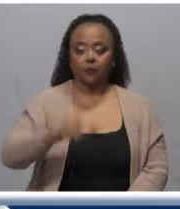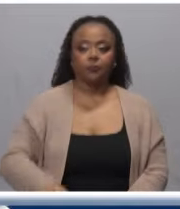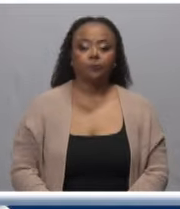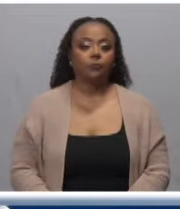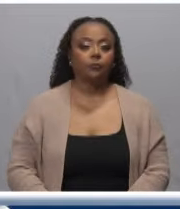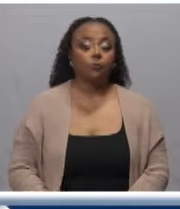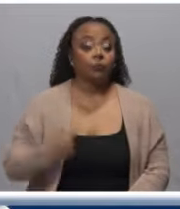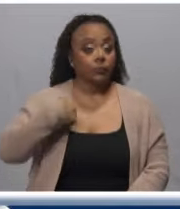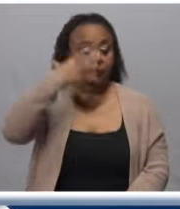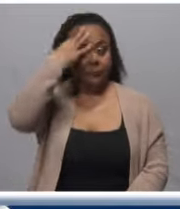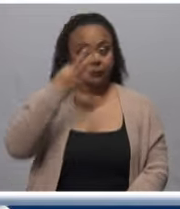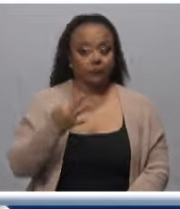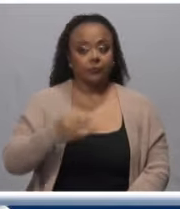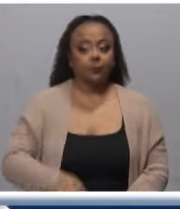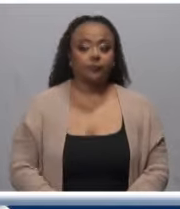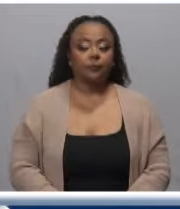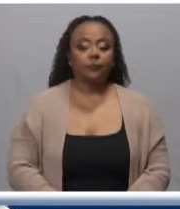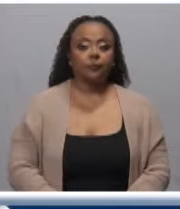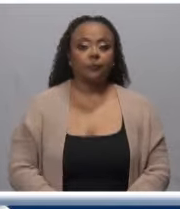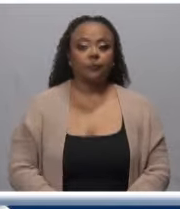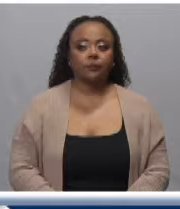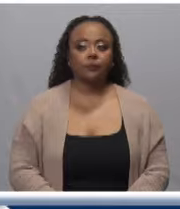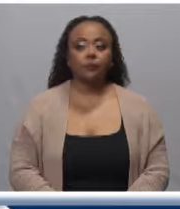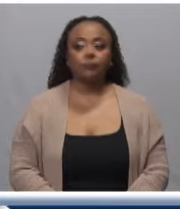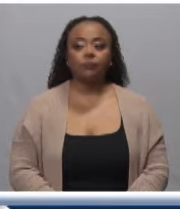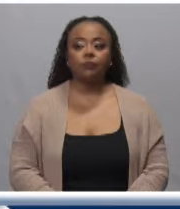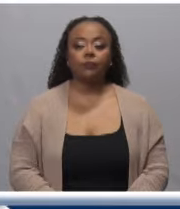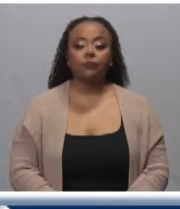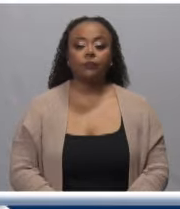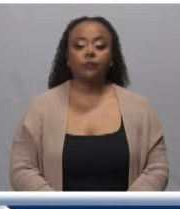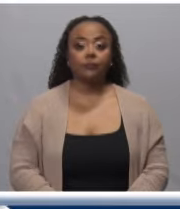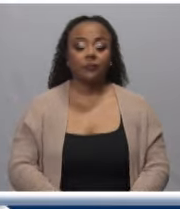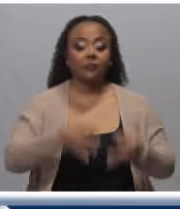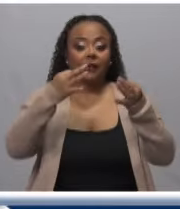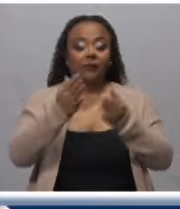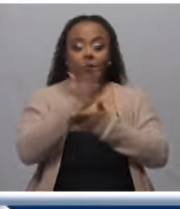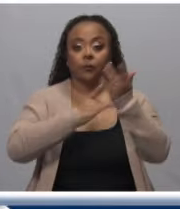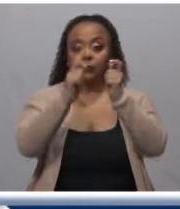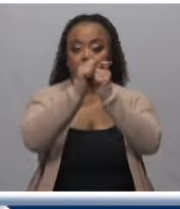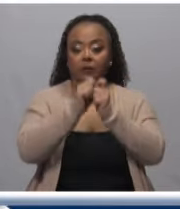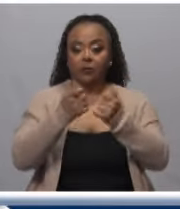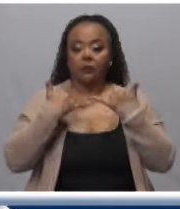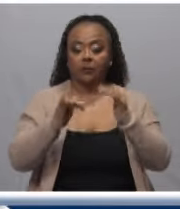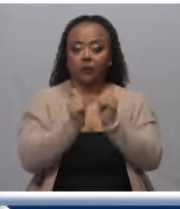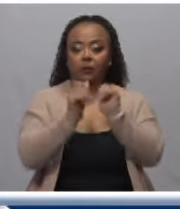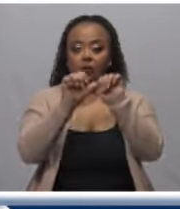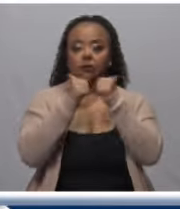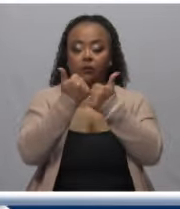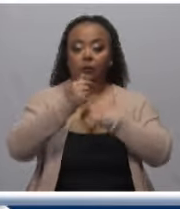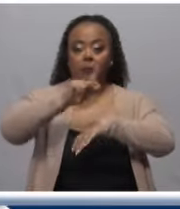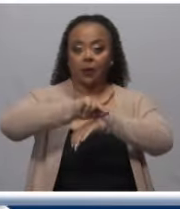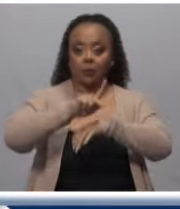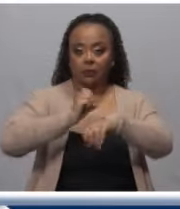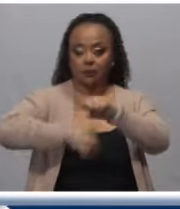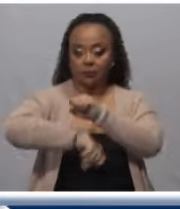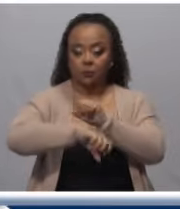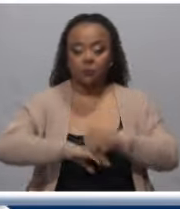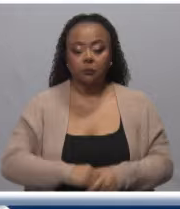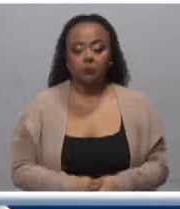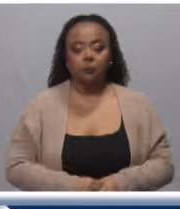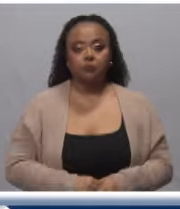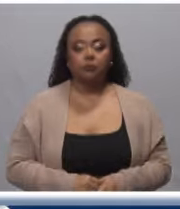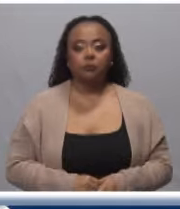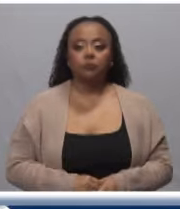sí creo que estará definiendo y dirimiendo algunos detalles todavía con la asociación paraguaya de